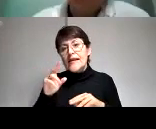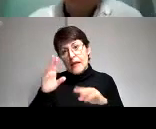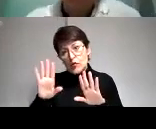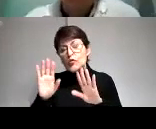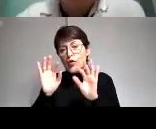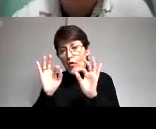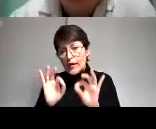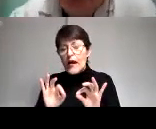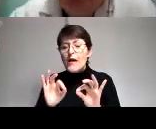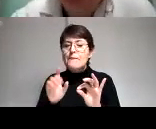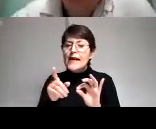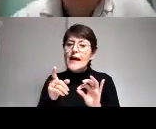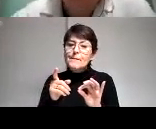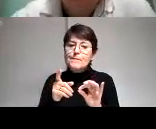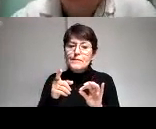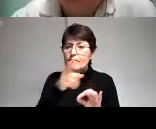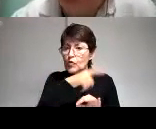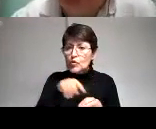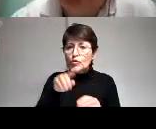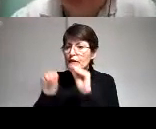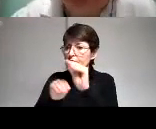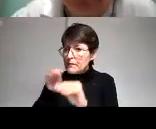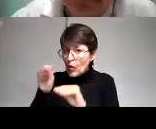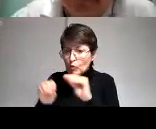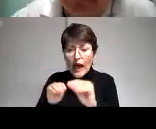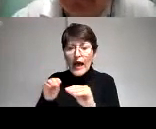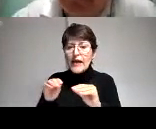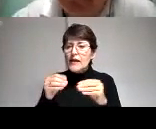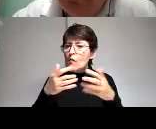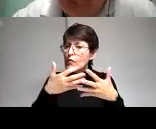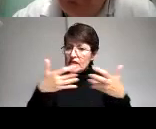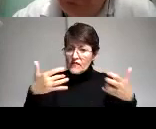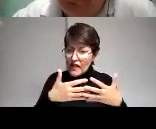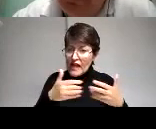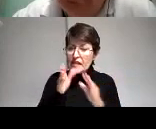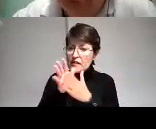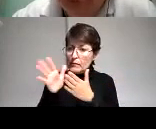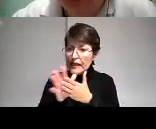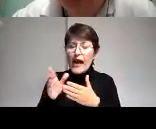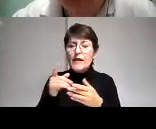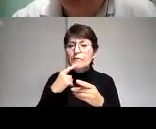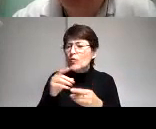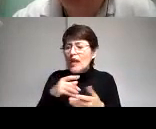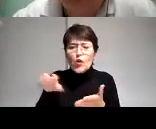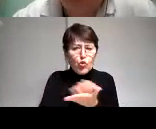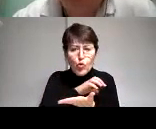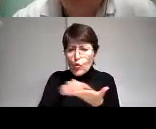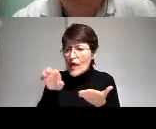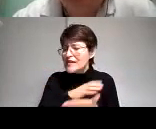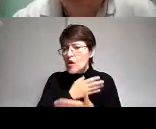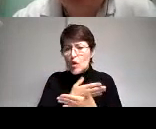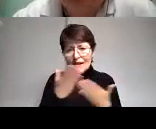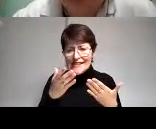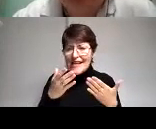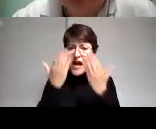que sea pues, una especie de blog donde estén apuntadas todas las cuestiones y podáis consultarlas